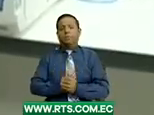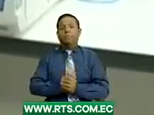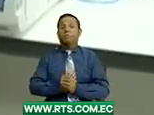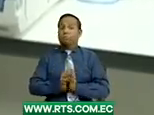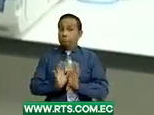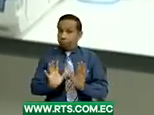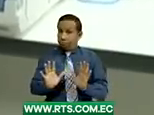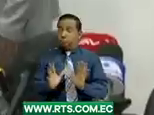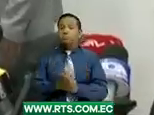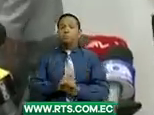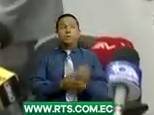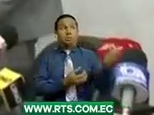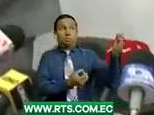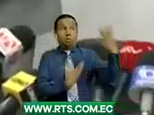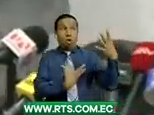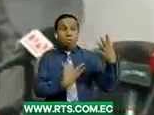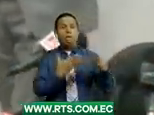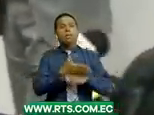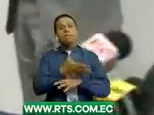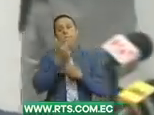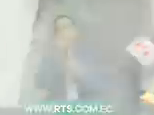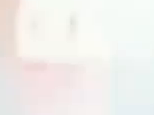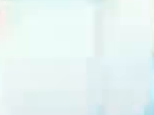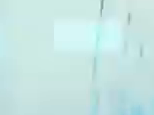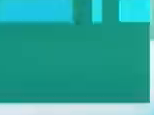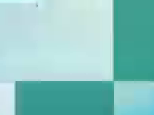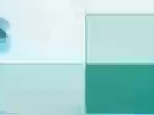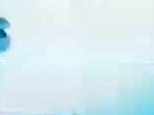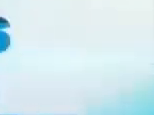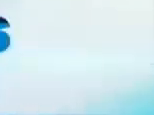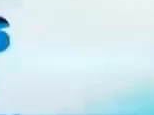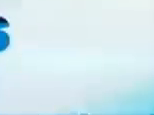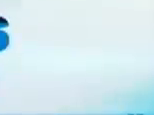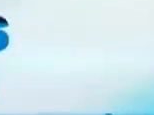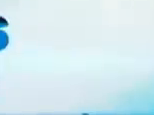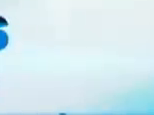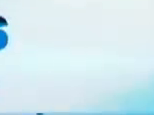tenga, informó Marilyn Jaramillo.